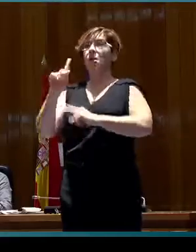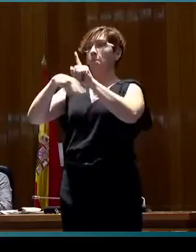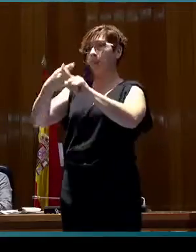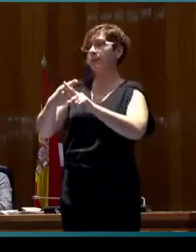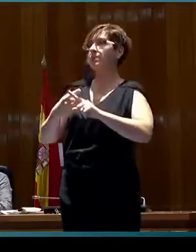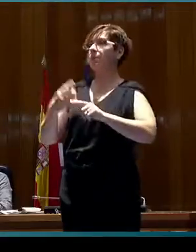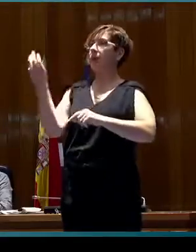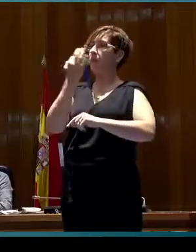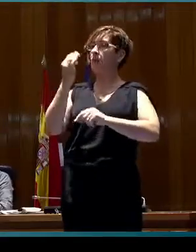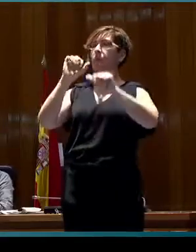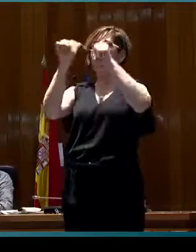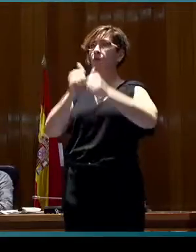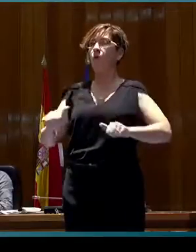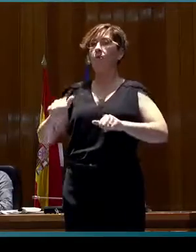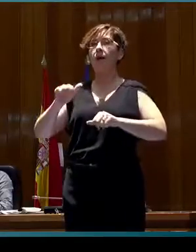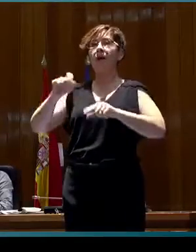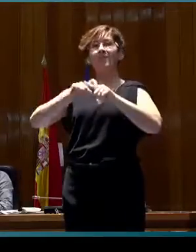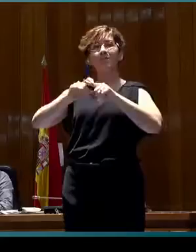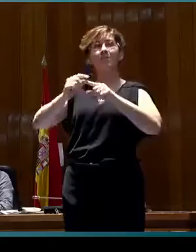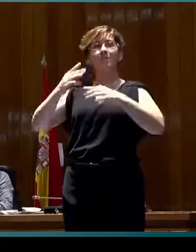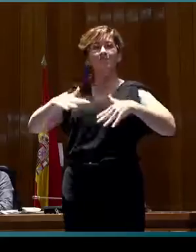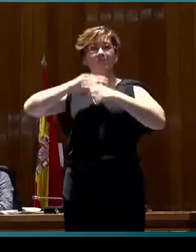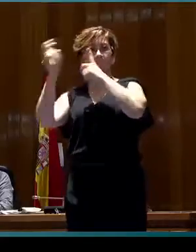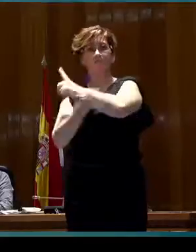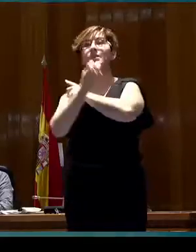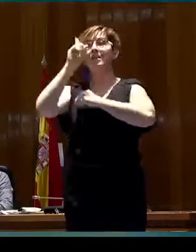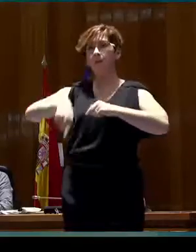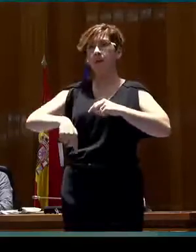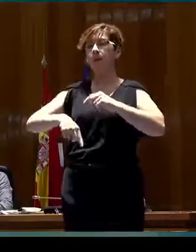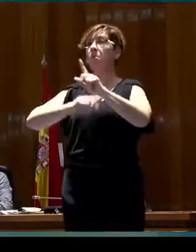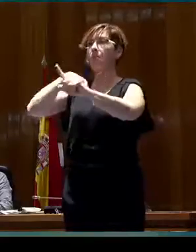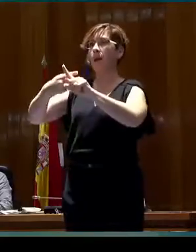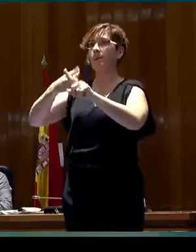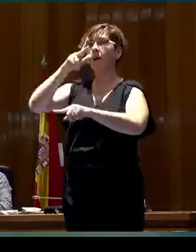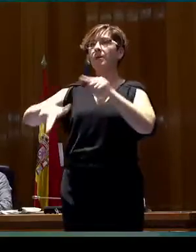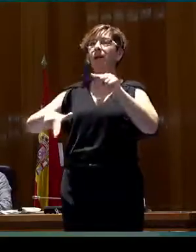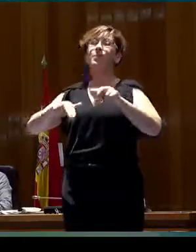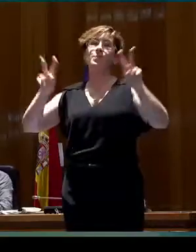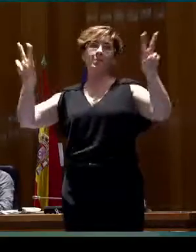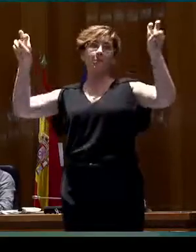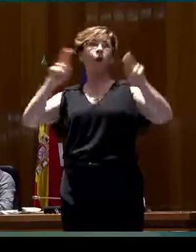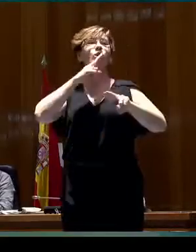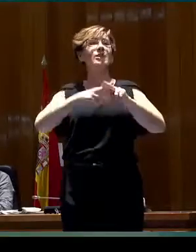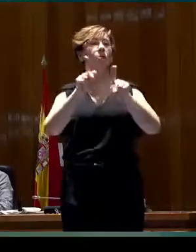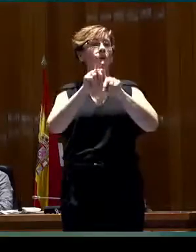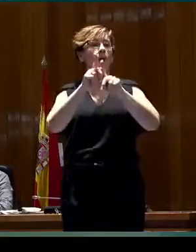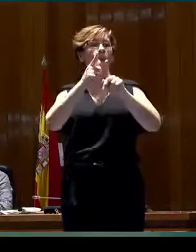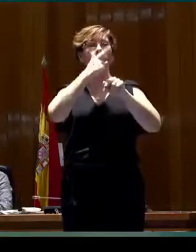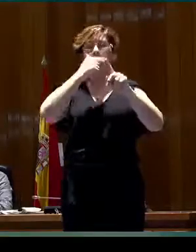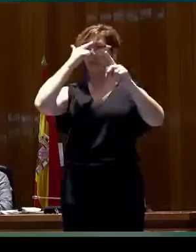y evitar en lo posible lo que llamamos distractores visuales. Por